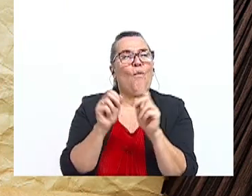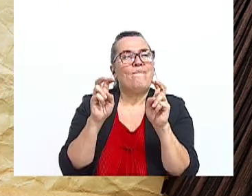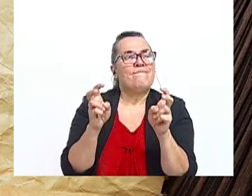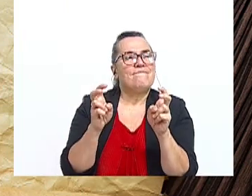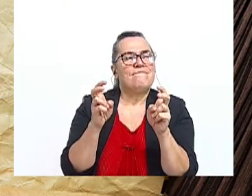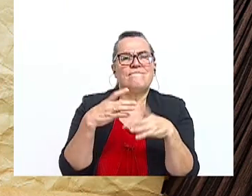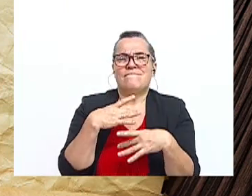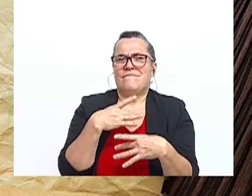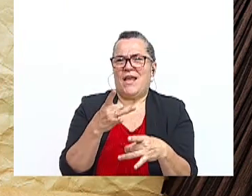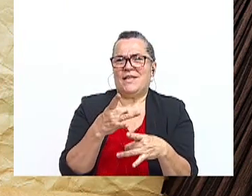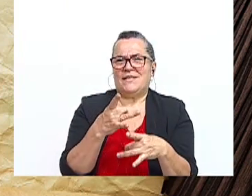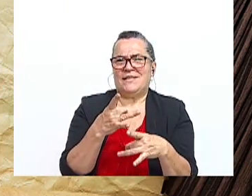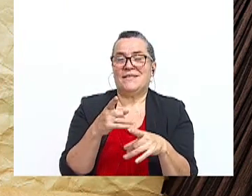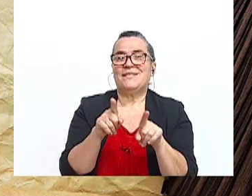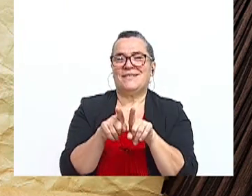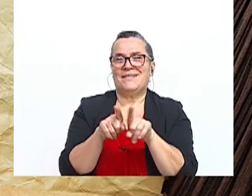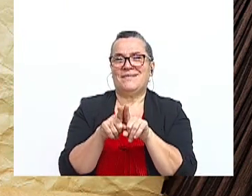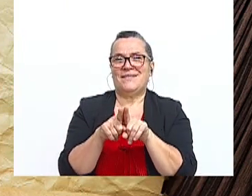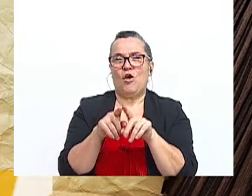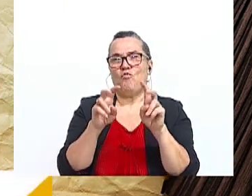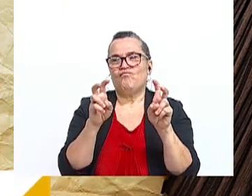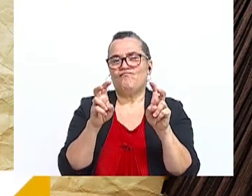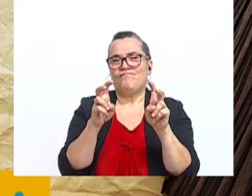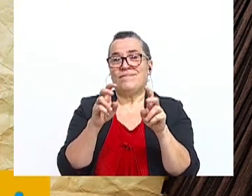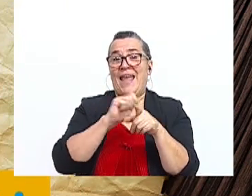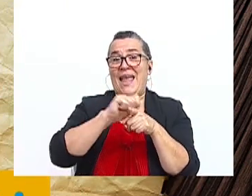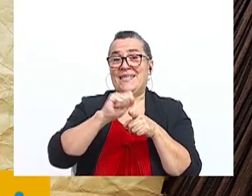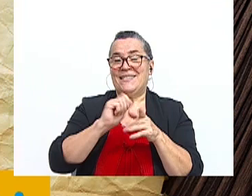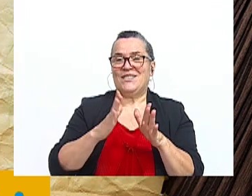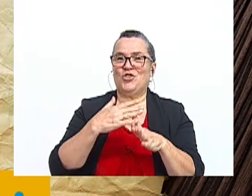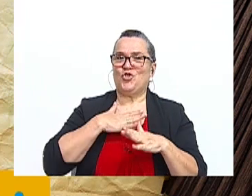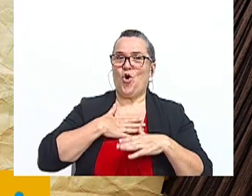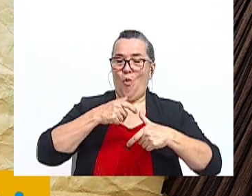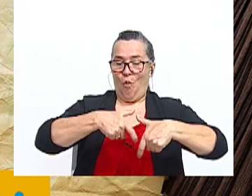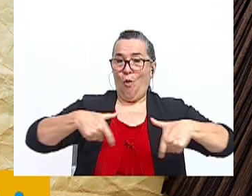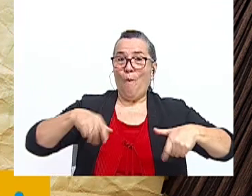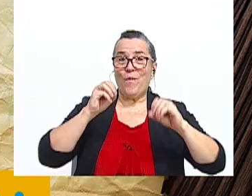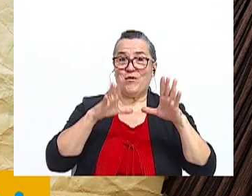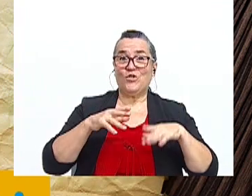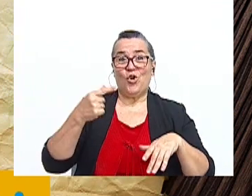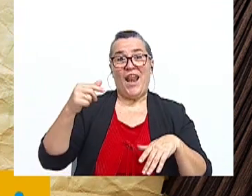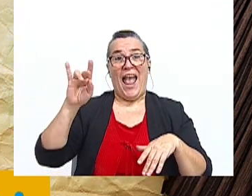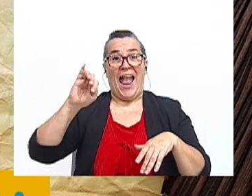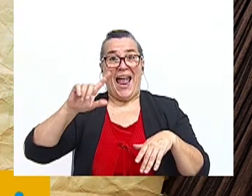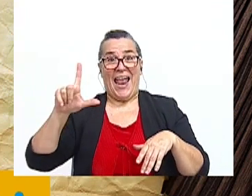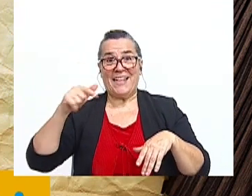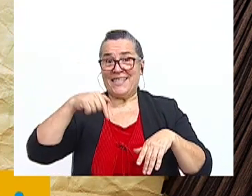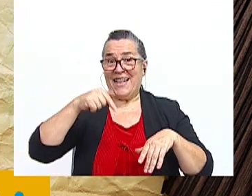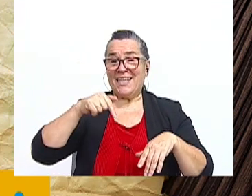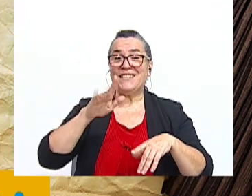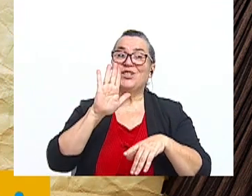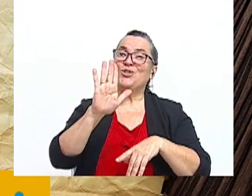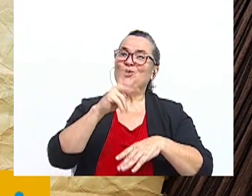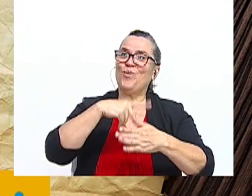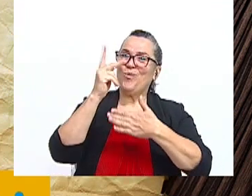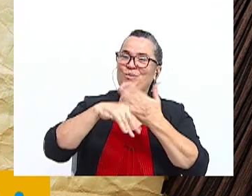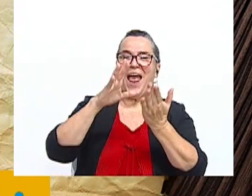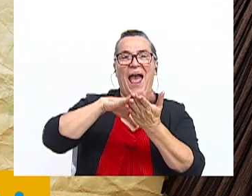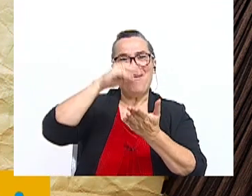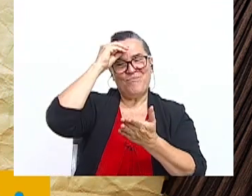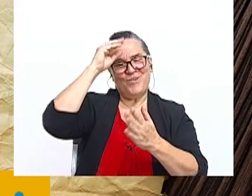muy interesante también sobre el ensayo. Yo soy la profesora Gretel y este fue su programa